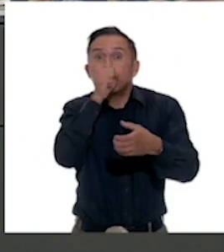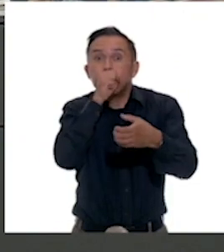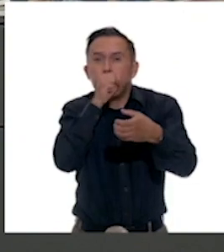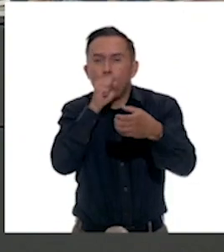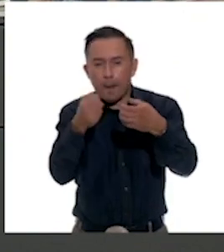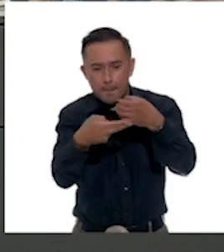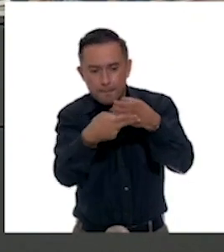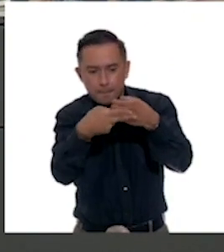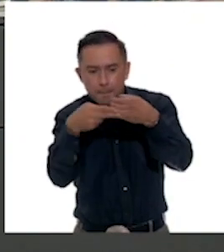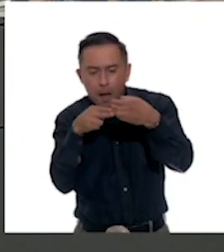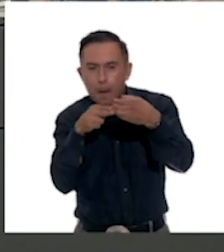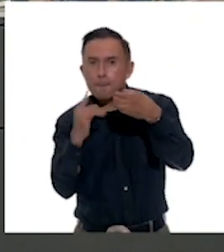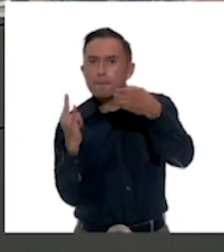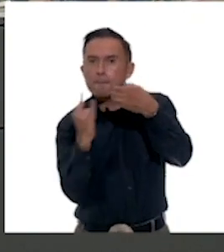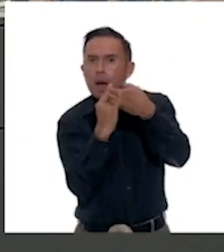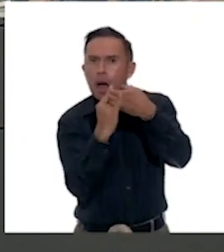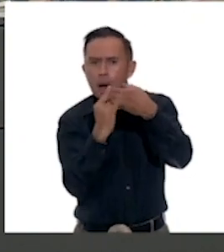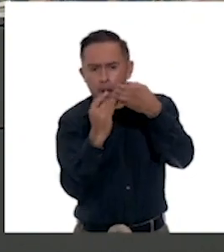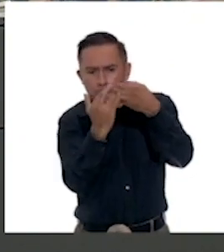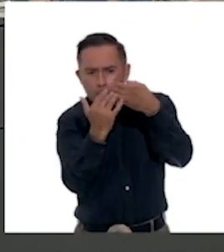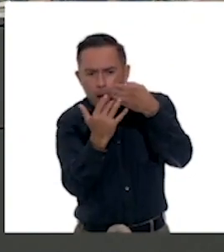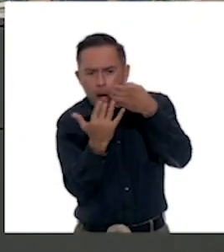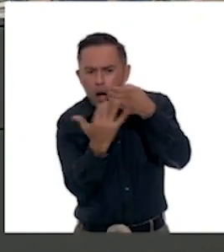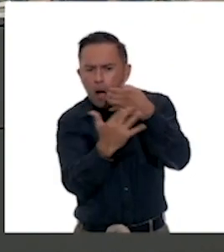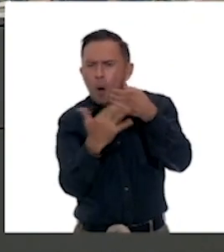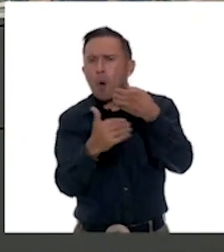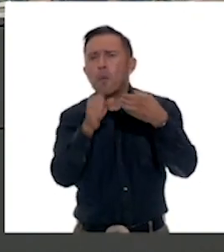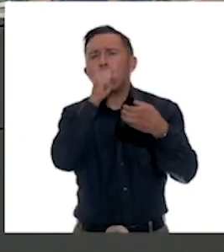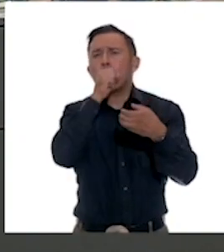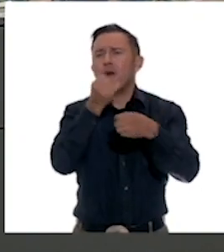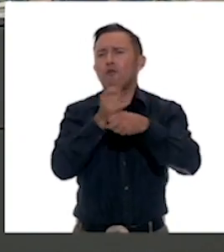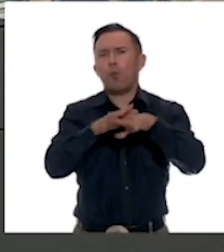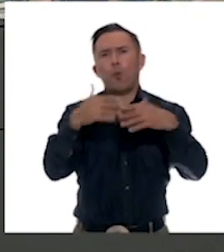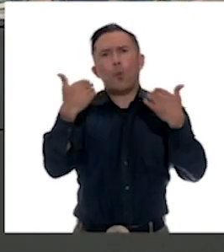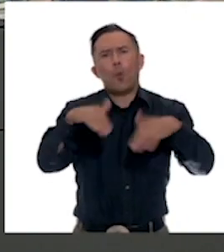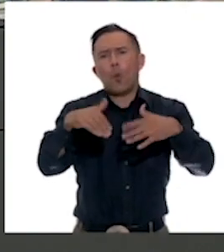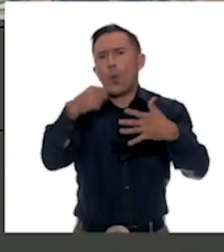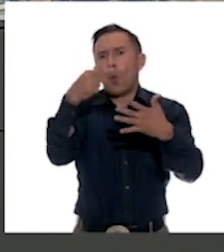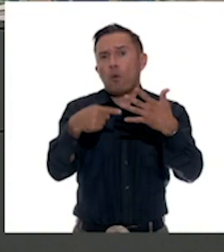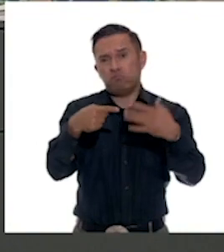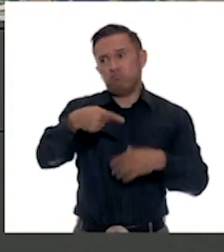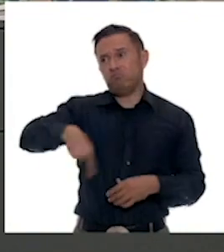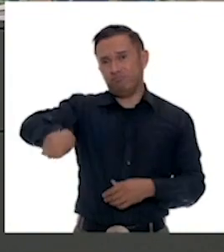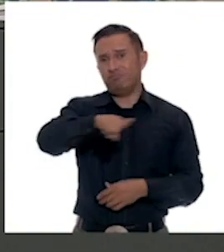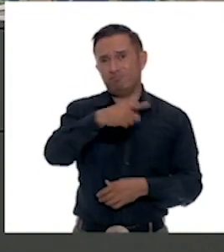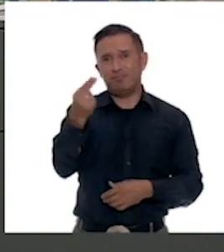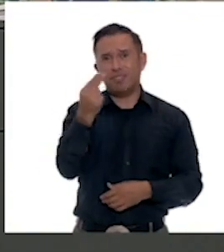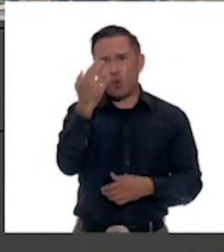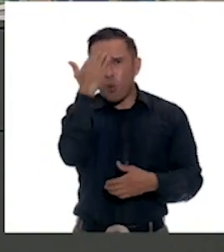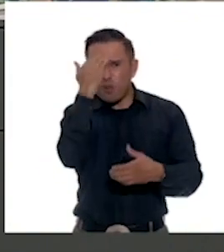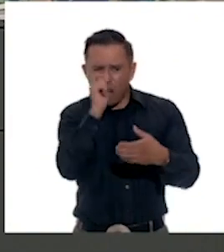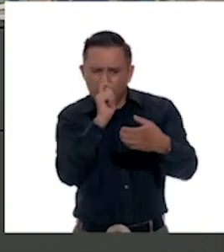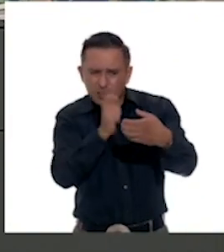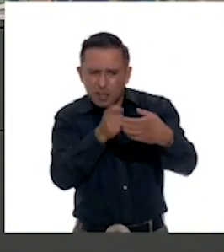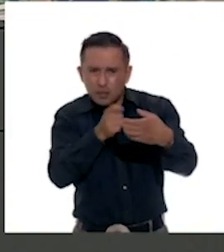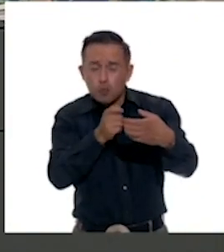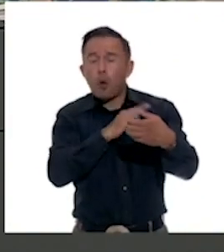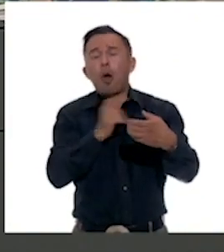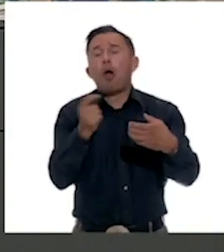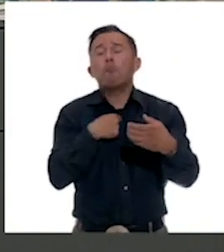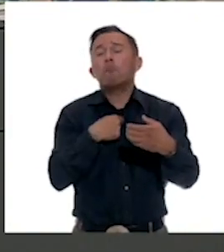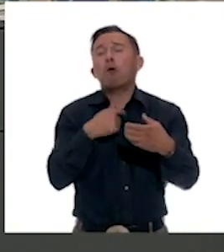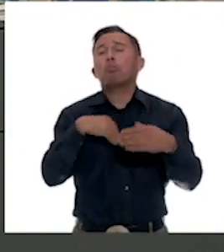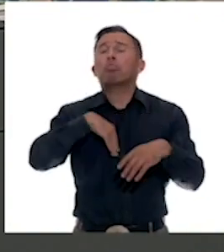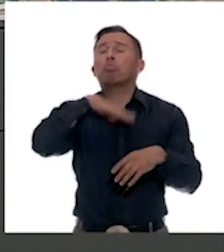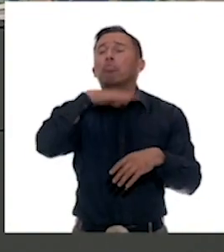y códigos? Un montón de información que todos deberíamos de conocer y no únicamente abrir nuestros alimentos sin darnos